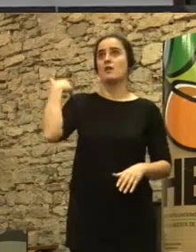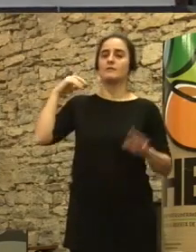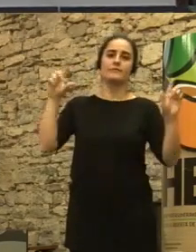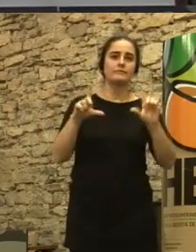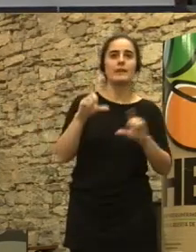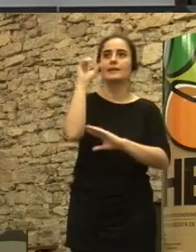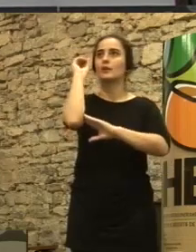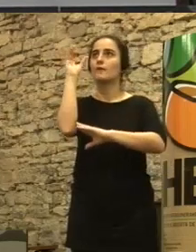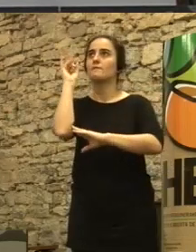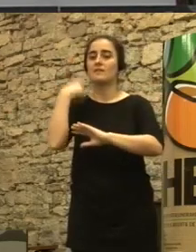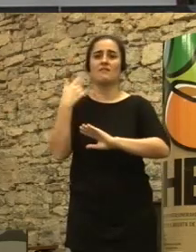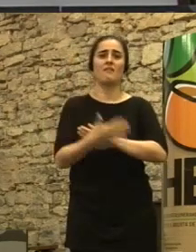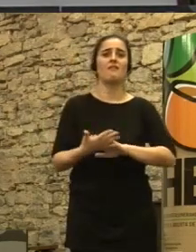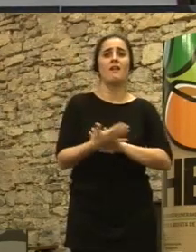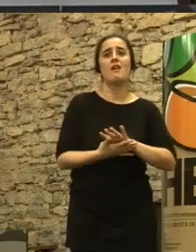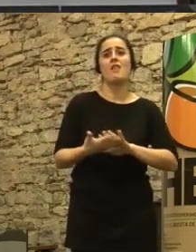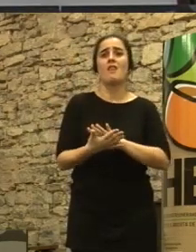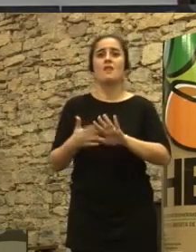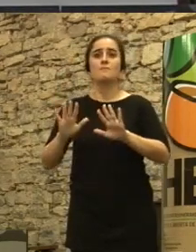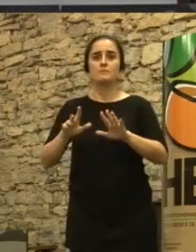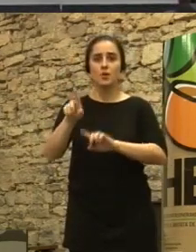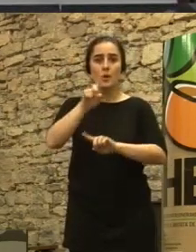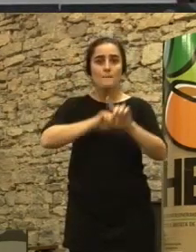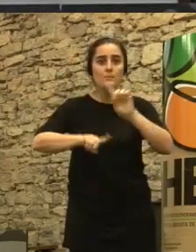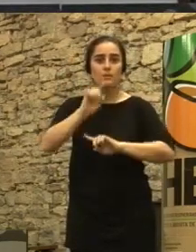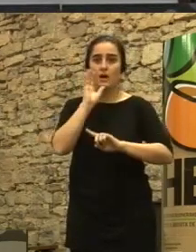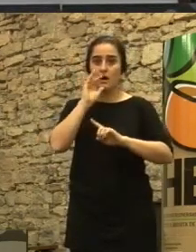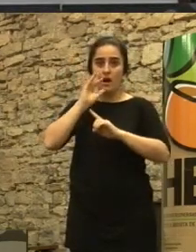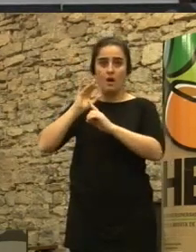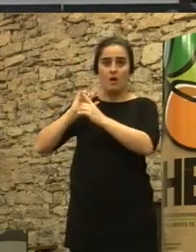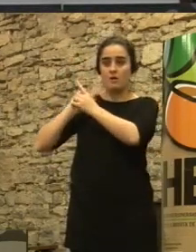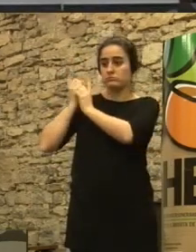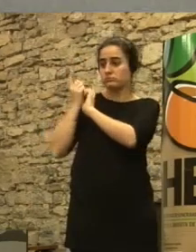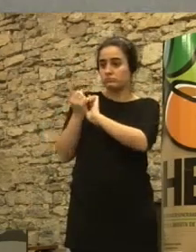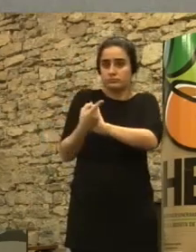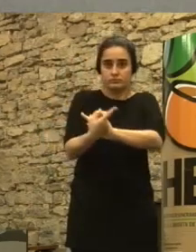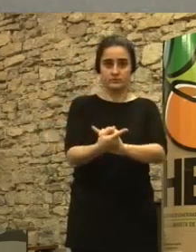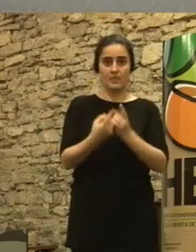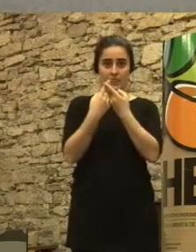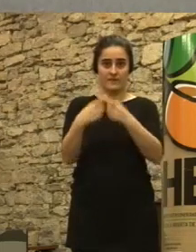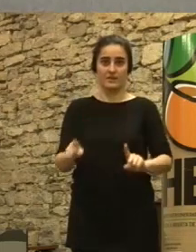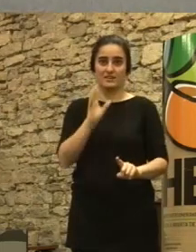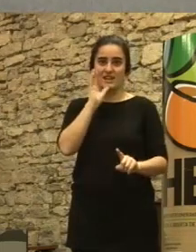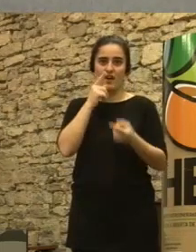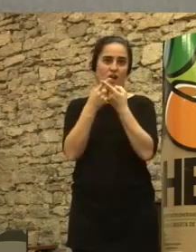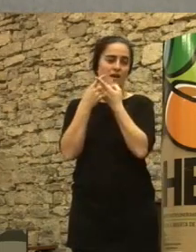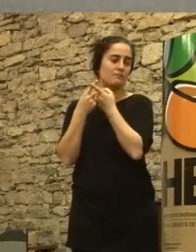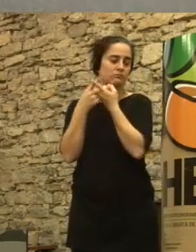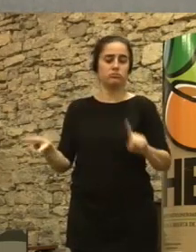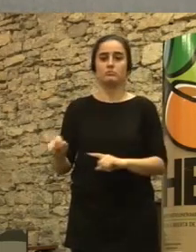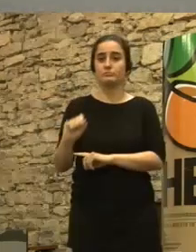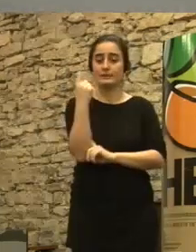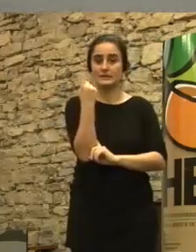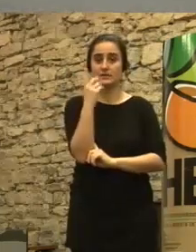conferencias, y los problemas son completamente diferentes todo el rato. y ahora más diferentes que nunca. Y el emprendedor